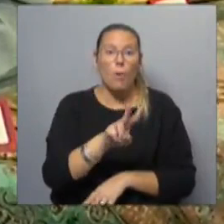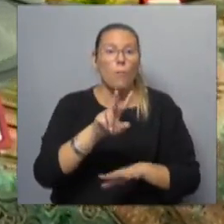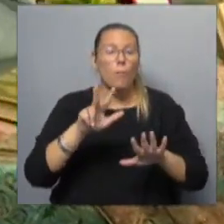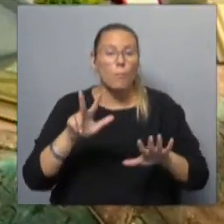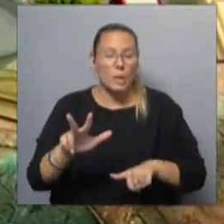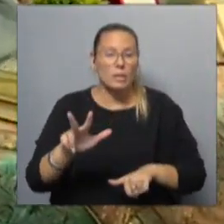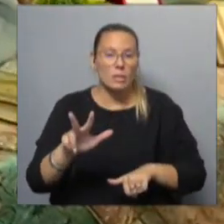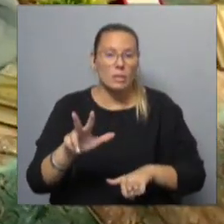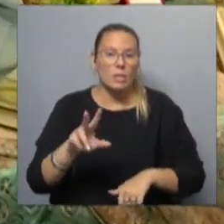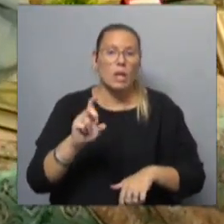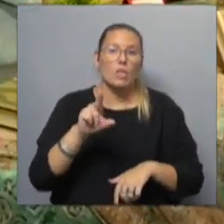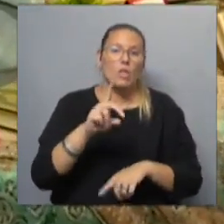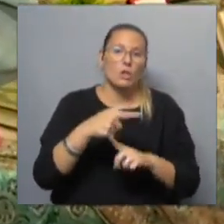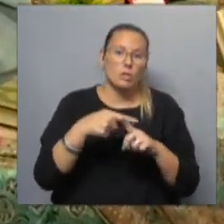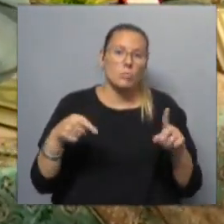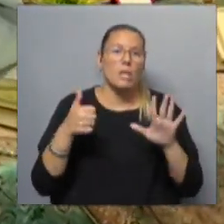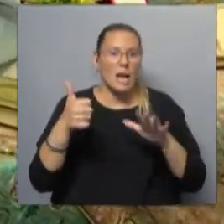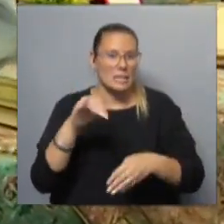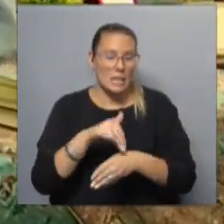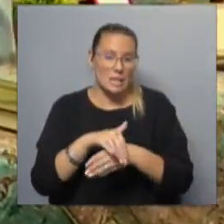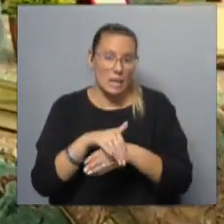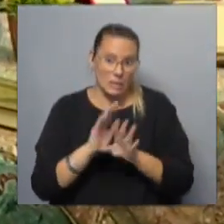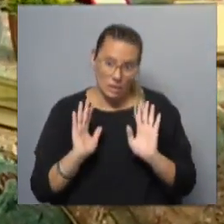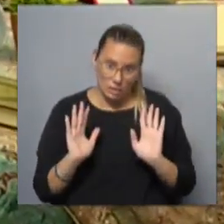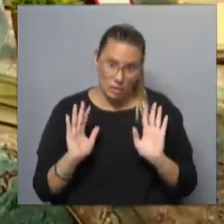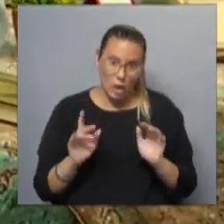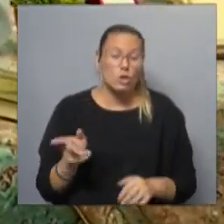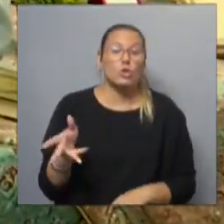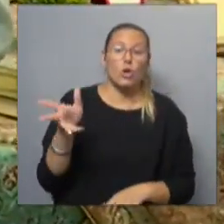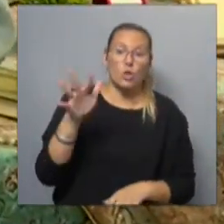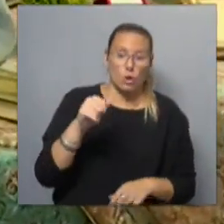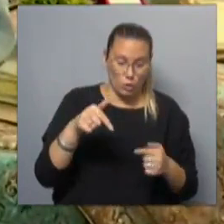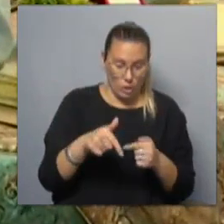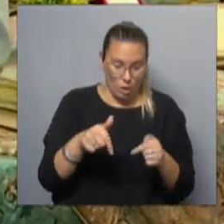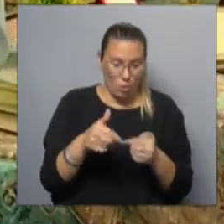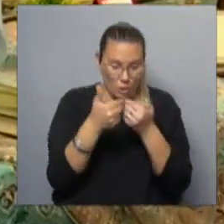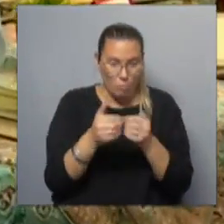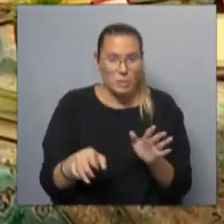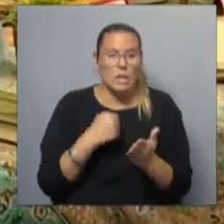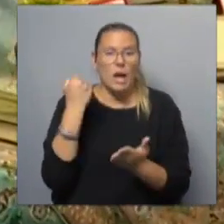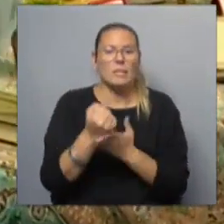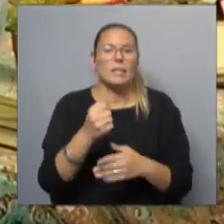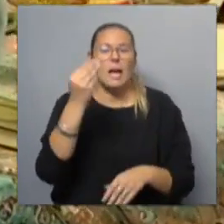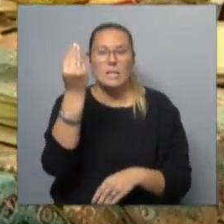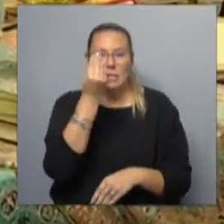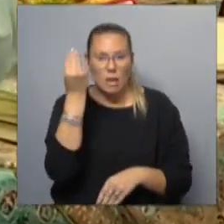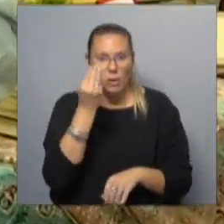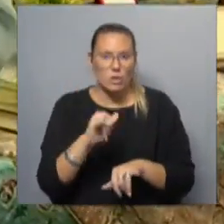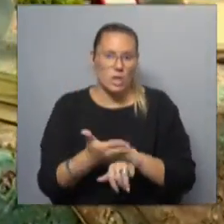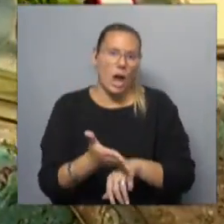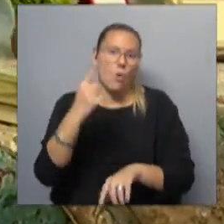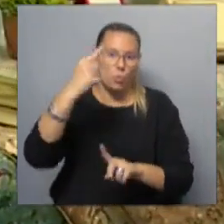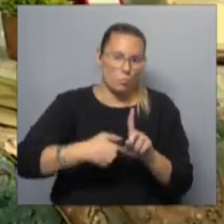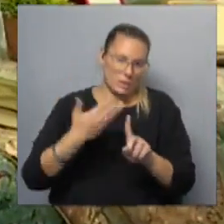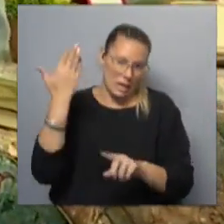en el horario de 12 y 30 a 18 horas. Van a estar todos los días desde hoy hasta el sábado. Ya venimos desde un mes